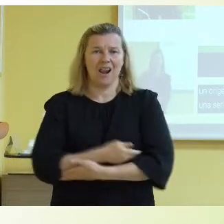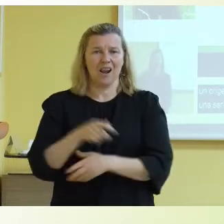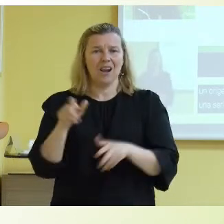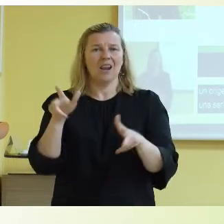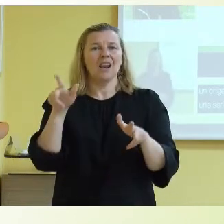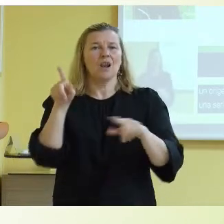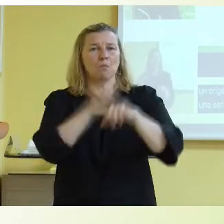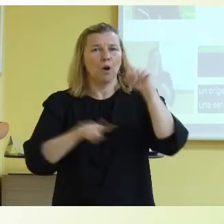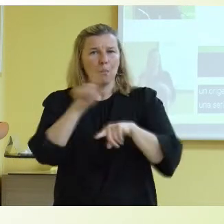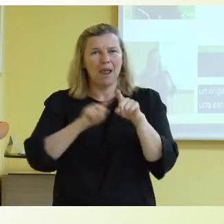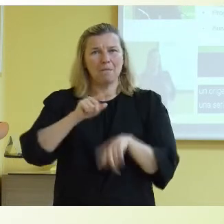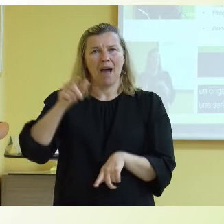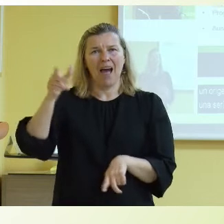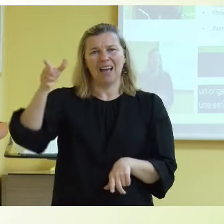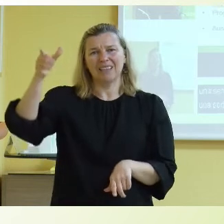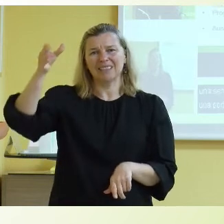de discapacidad intelectual asociada.